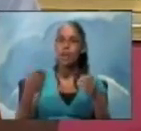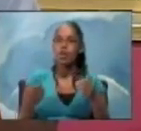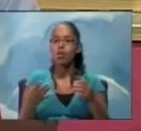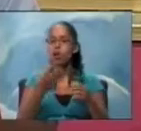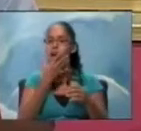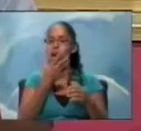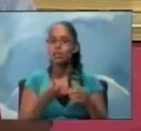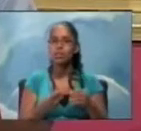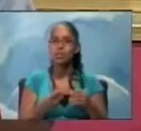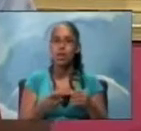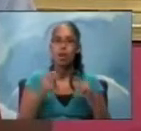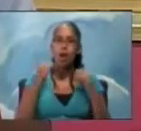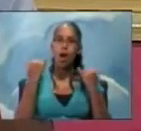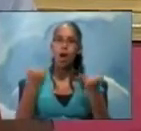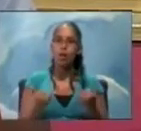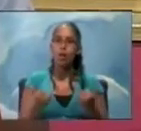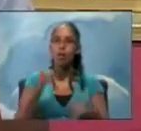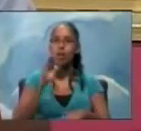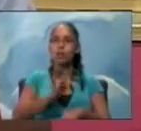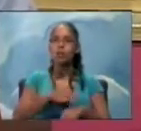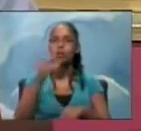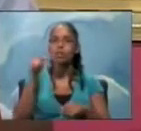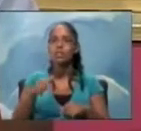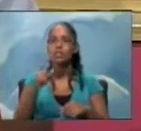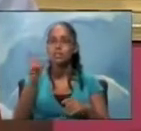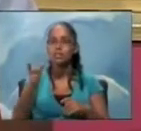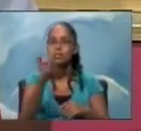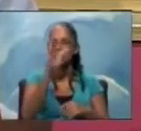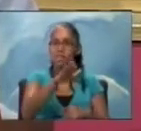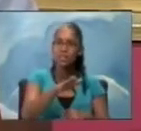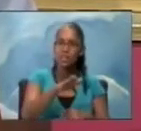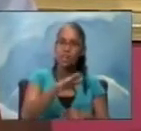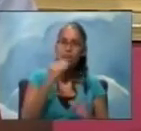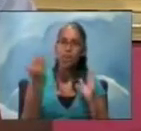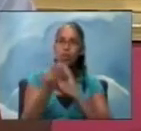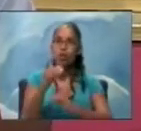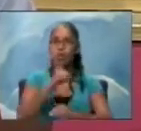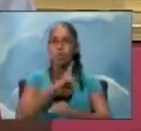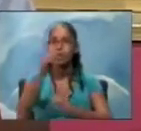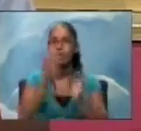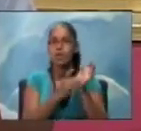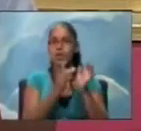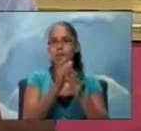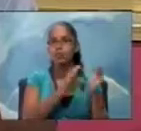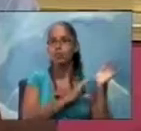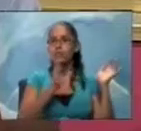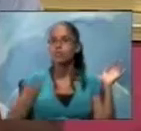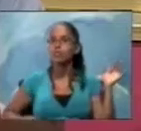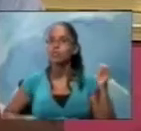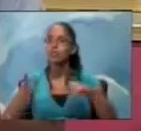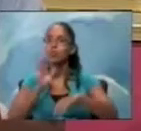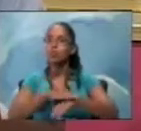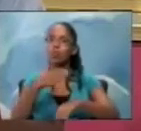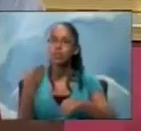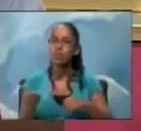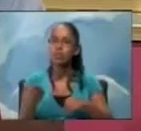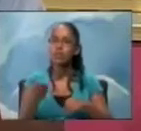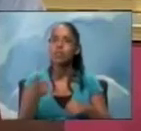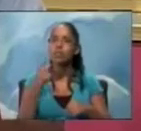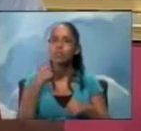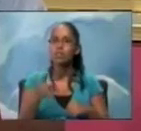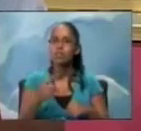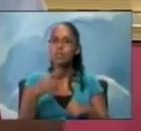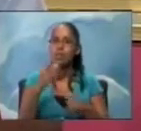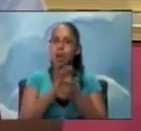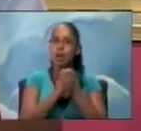ancianos. Ahora, ¿por qué estas personas estaban en contra de Jesucristo? ¿Por qué? Déjeme decirle, amigo y amiga que me